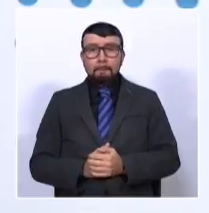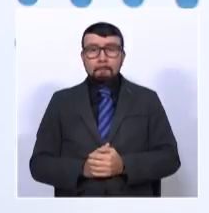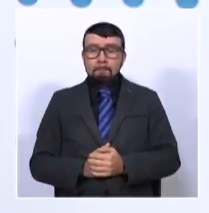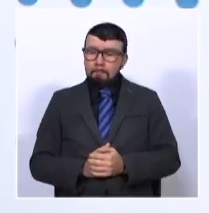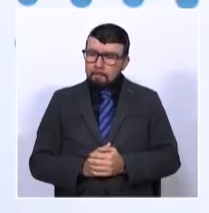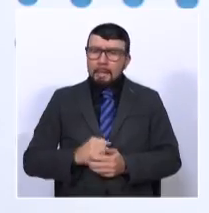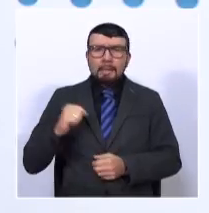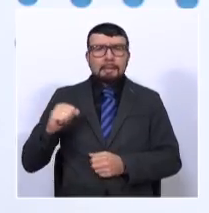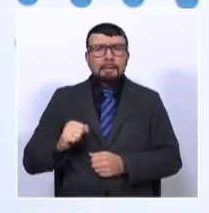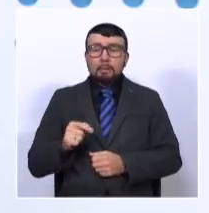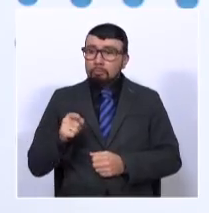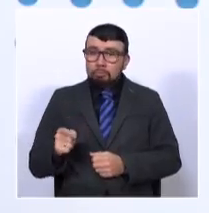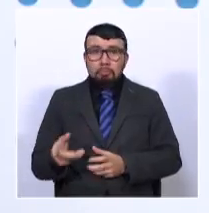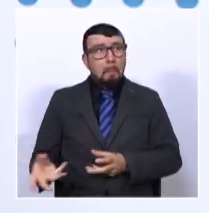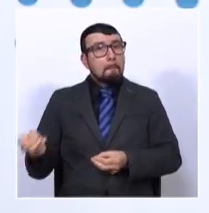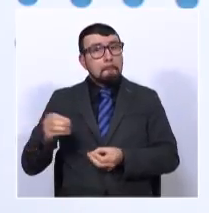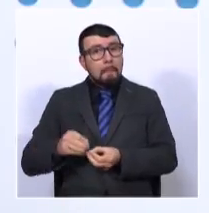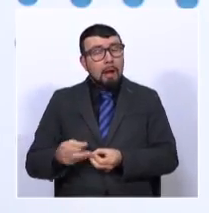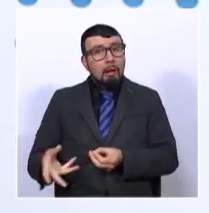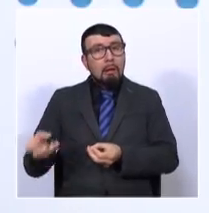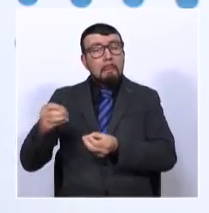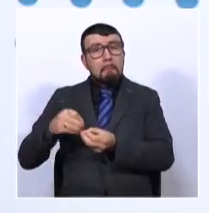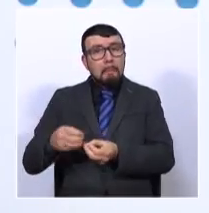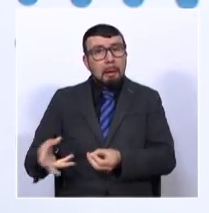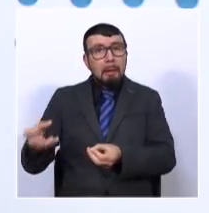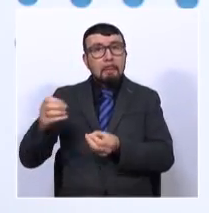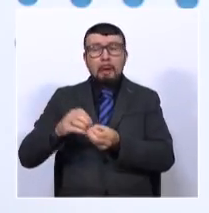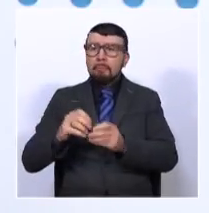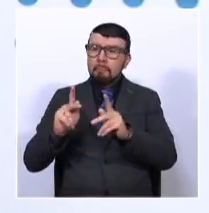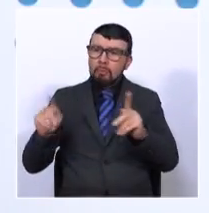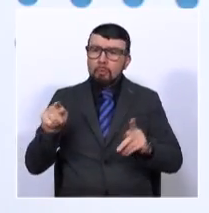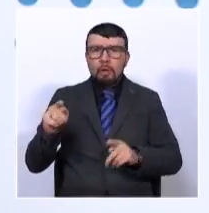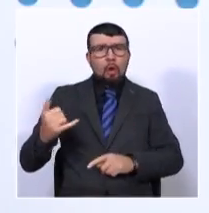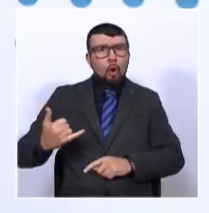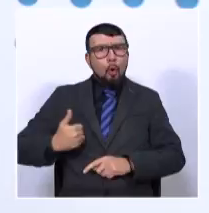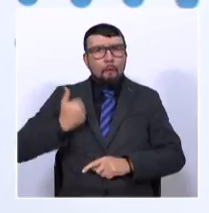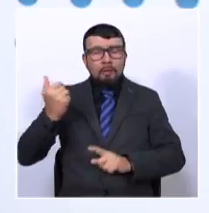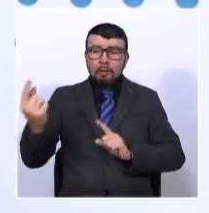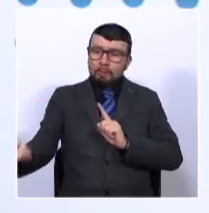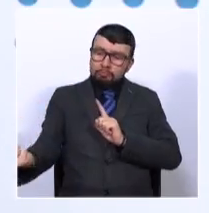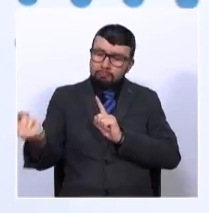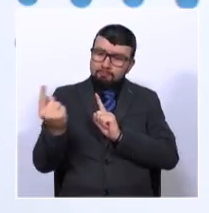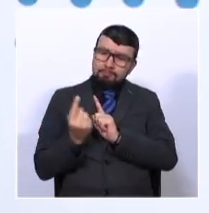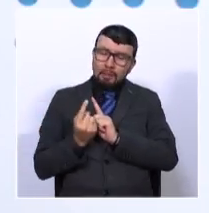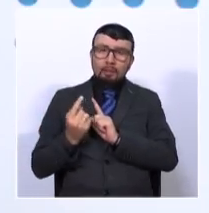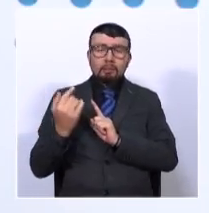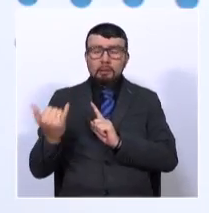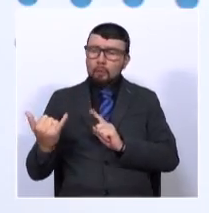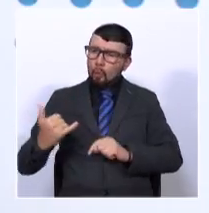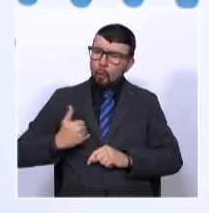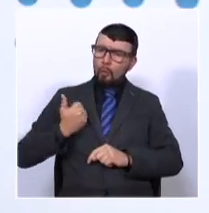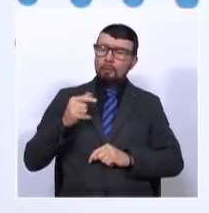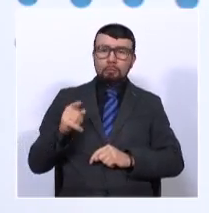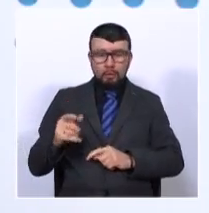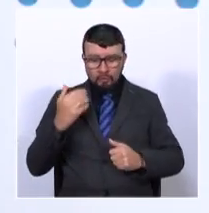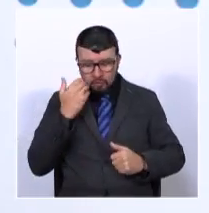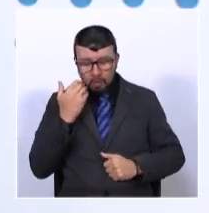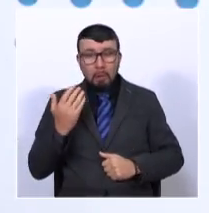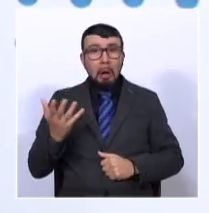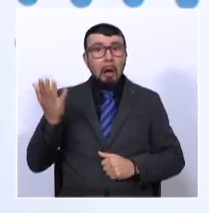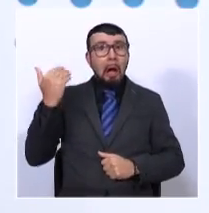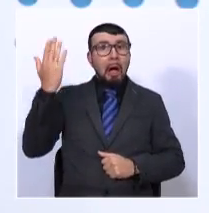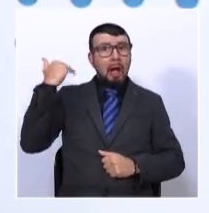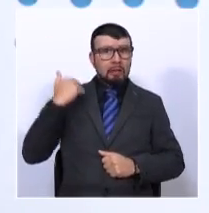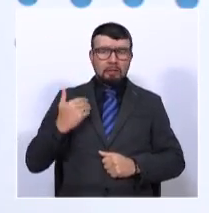cada vez nos estamos viendo pacientes muy jóvenes con muchas enfermedades que antes se veían